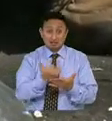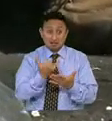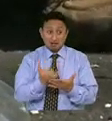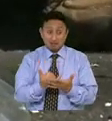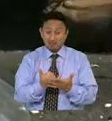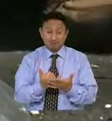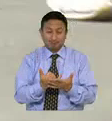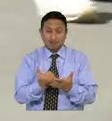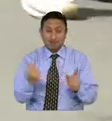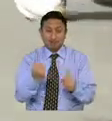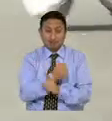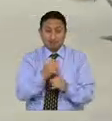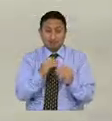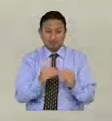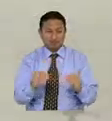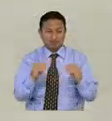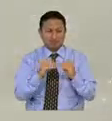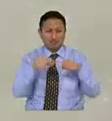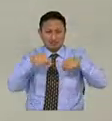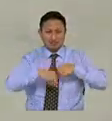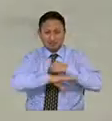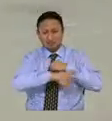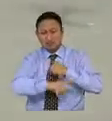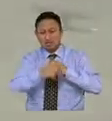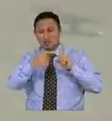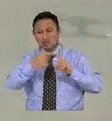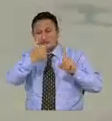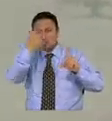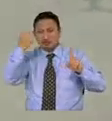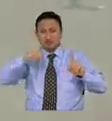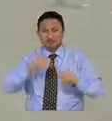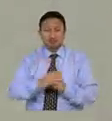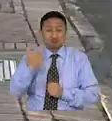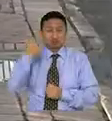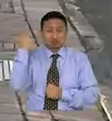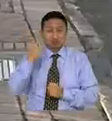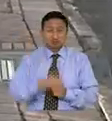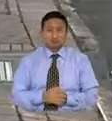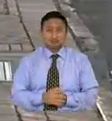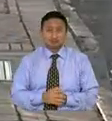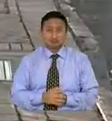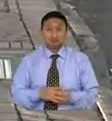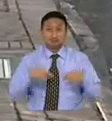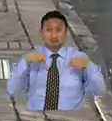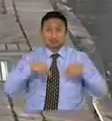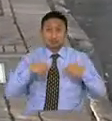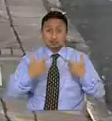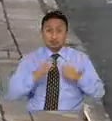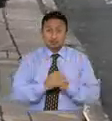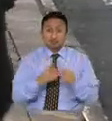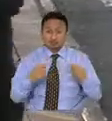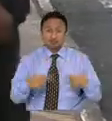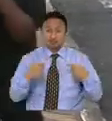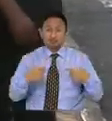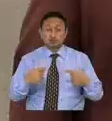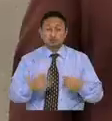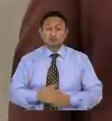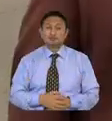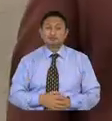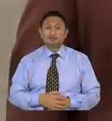violencia criminal, robos, asaltos, sacapintas, homicidios y sicariato, como que ya son parte del léxico